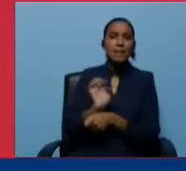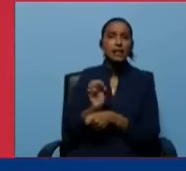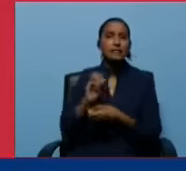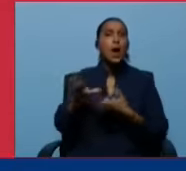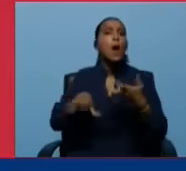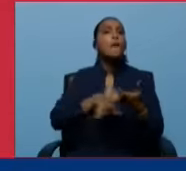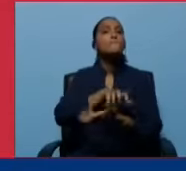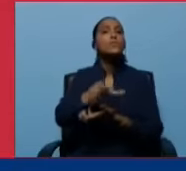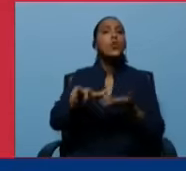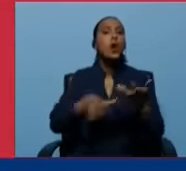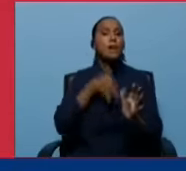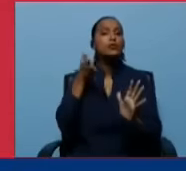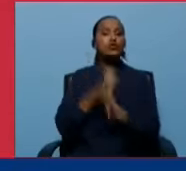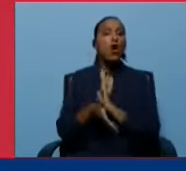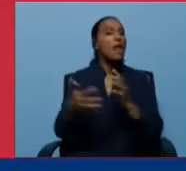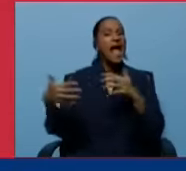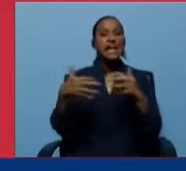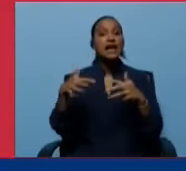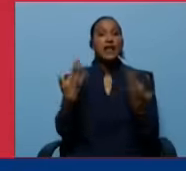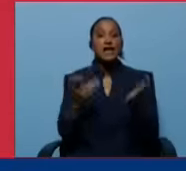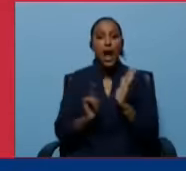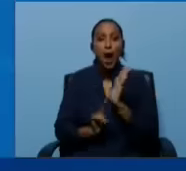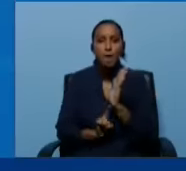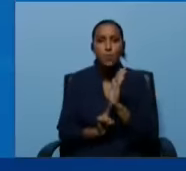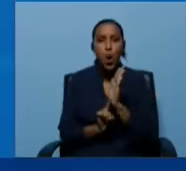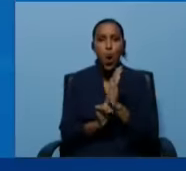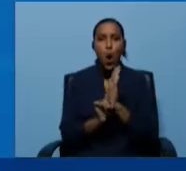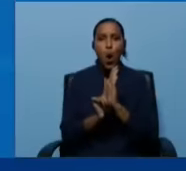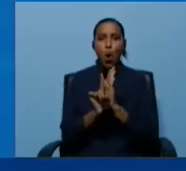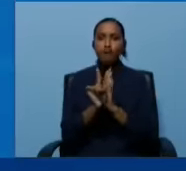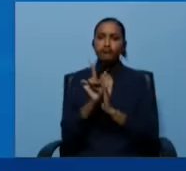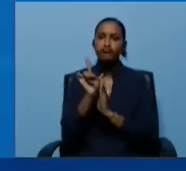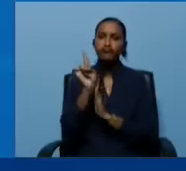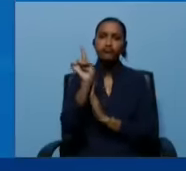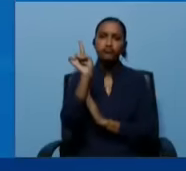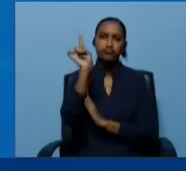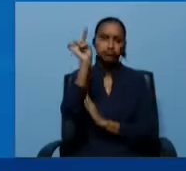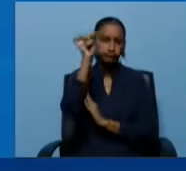posible guerra de carácter nuclear, que todos sabemos.